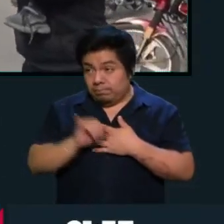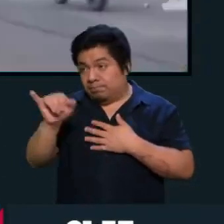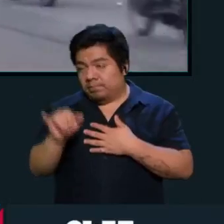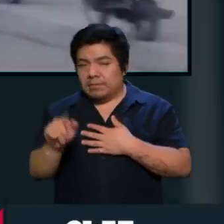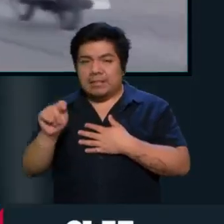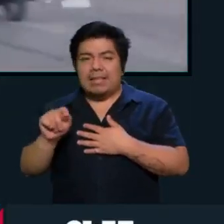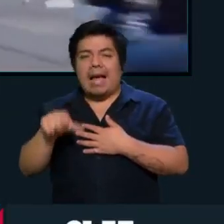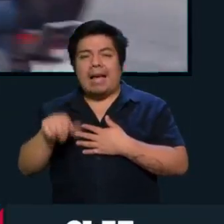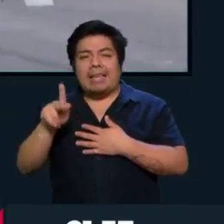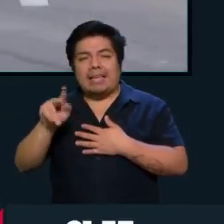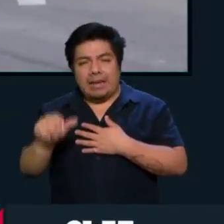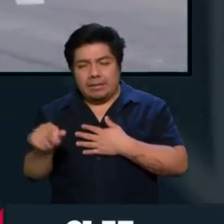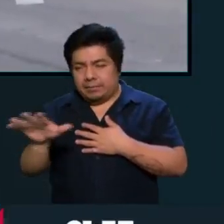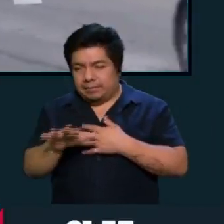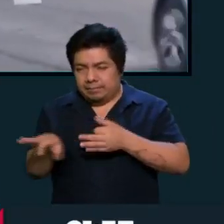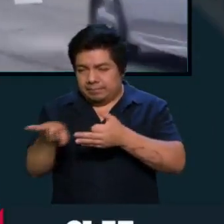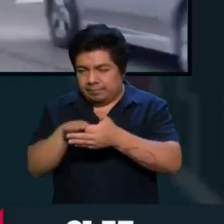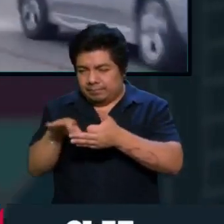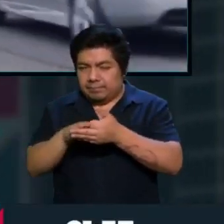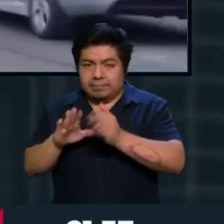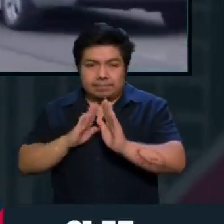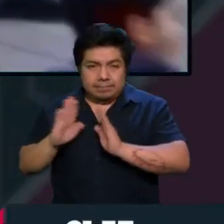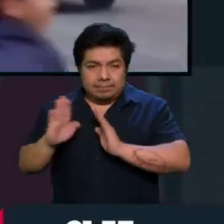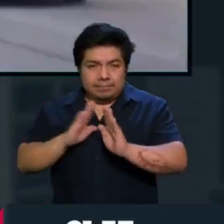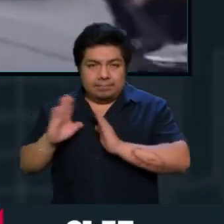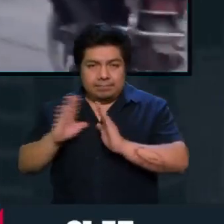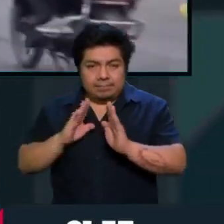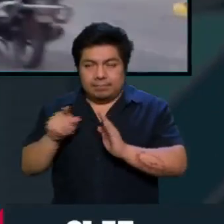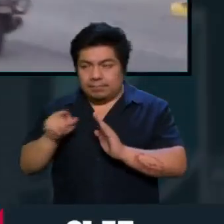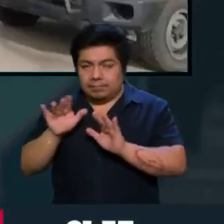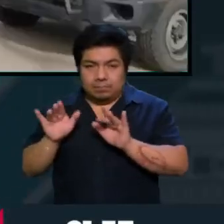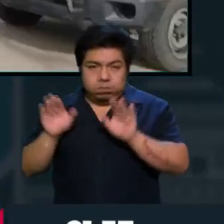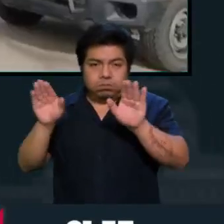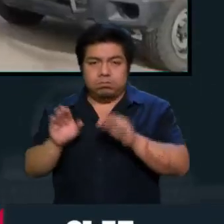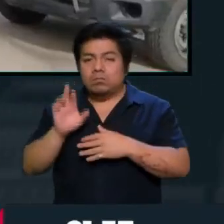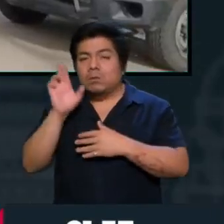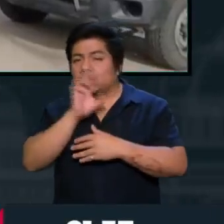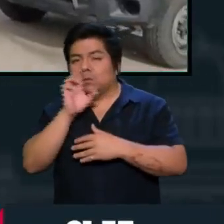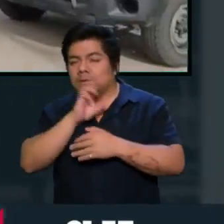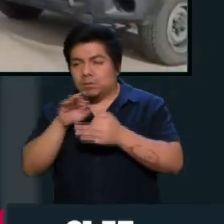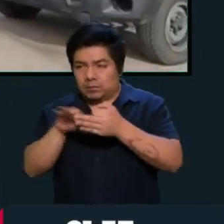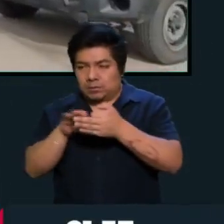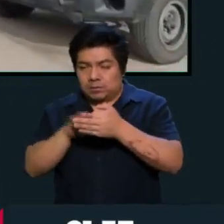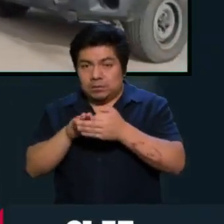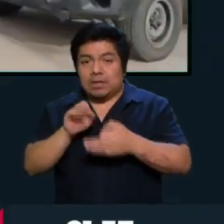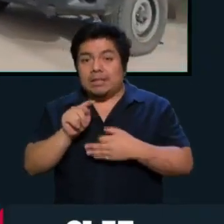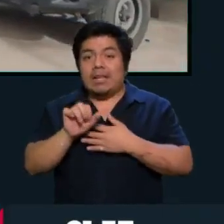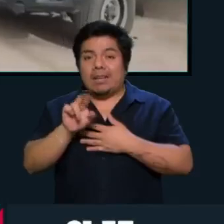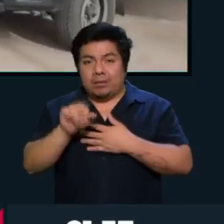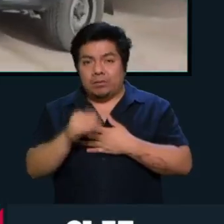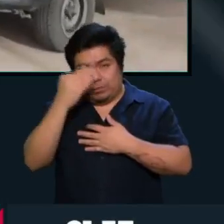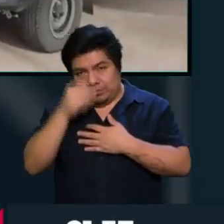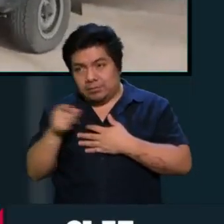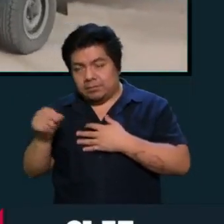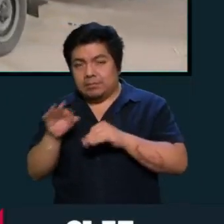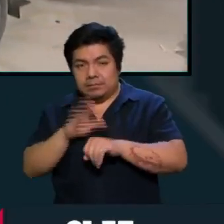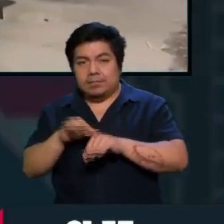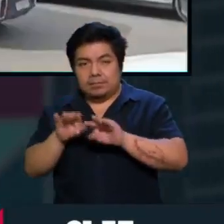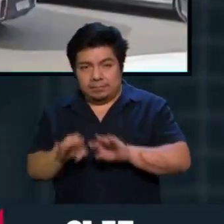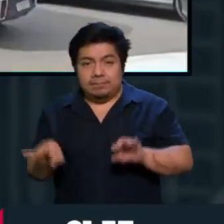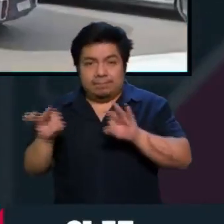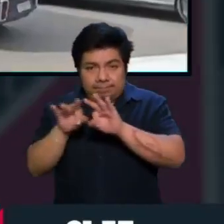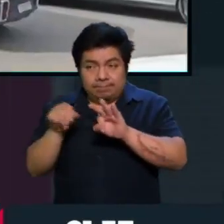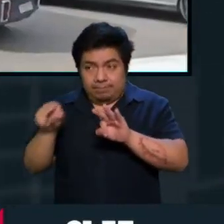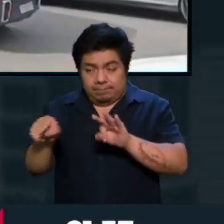Latakia, cerca de la base militar, la base aérea de Rusia. Recordemos que en Tartus está su base naval más importante en el